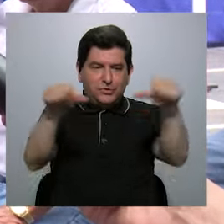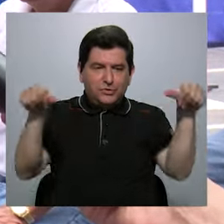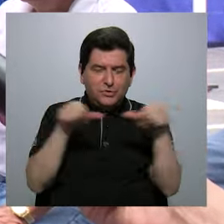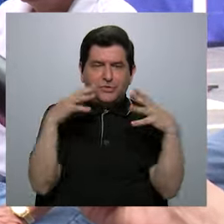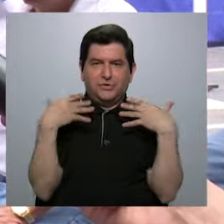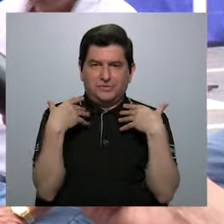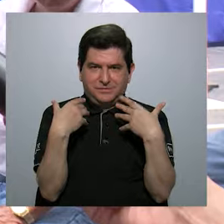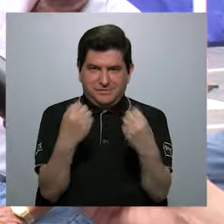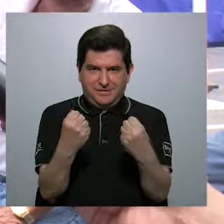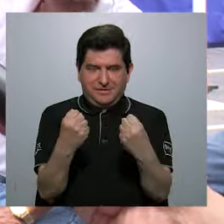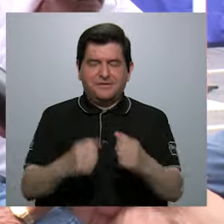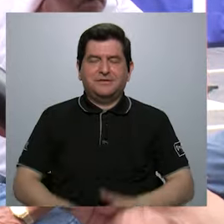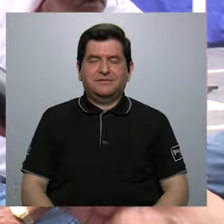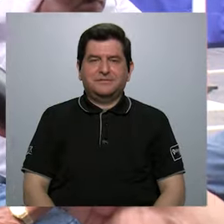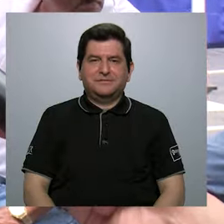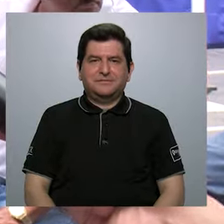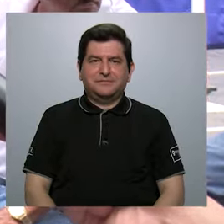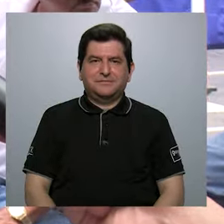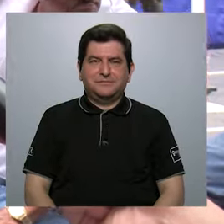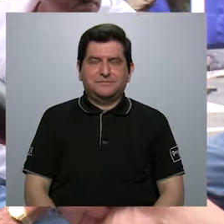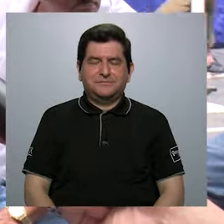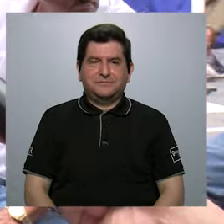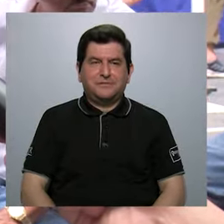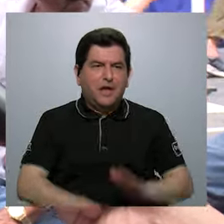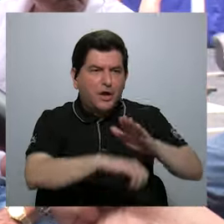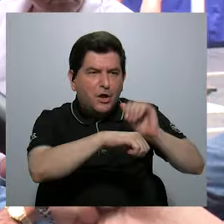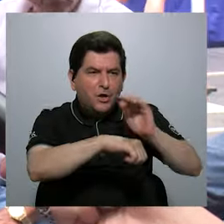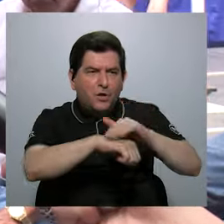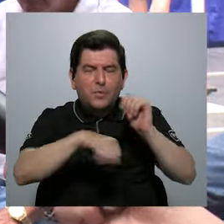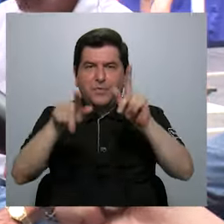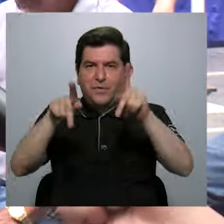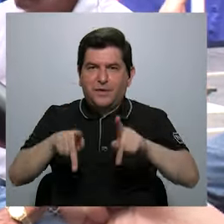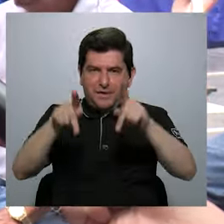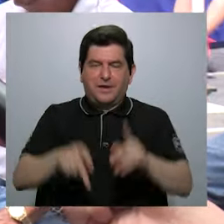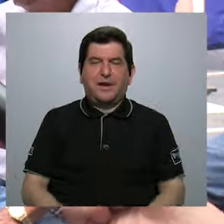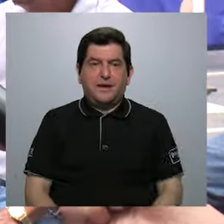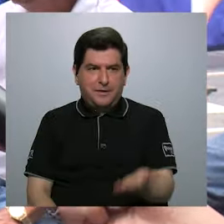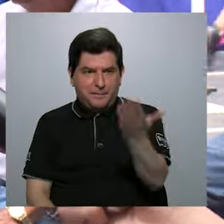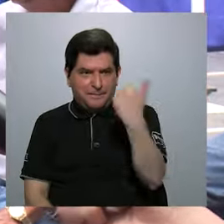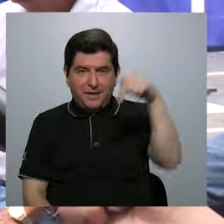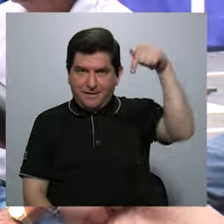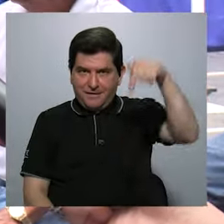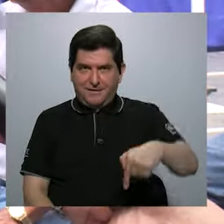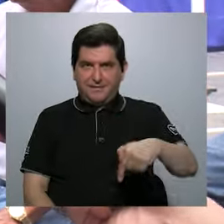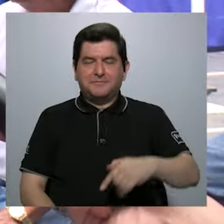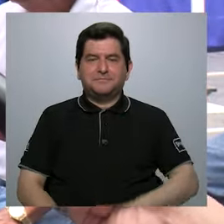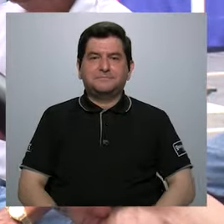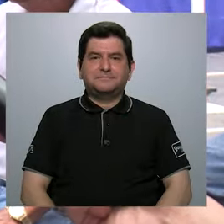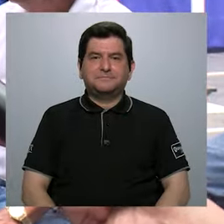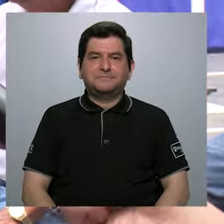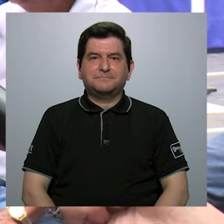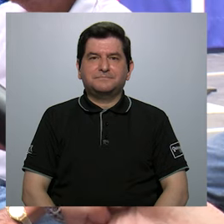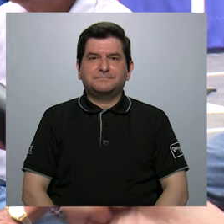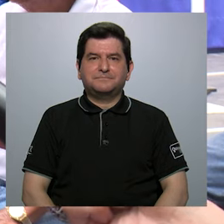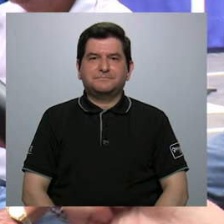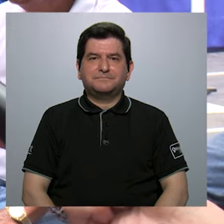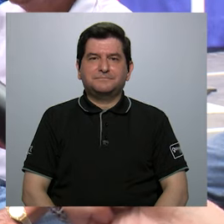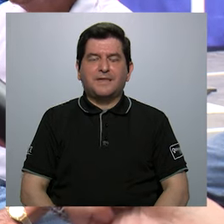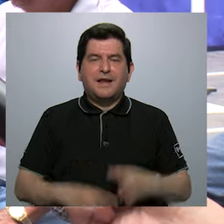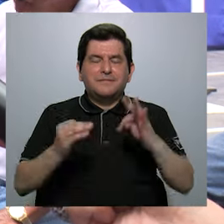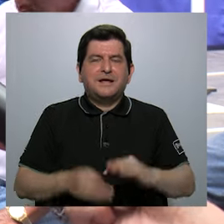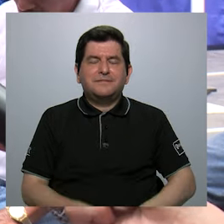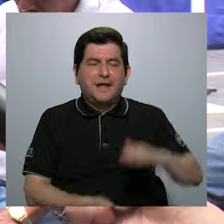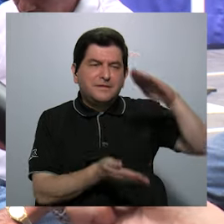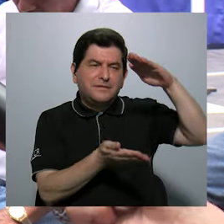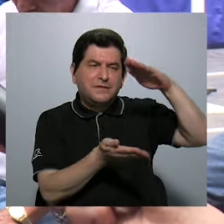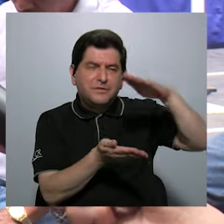salud, fueron llamados los pacientes para que vinieran aquí y alivianar los